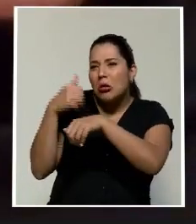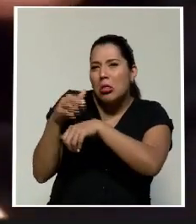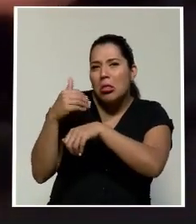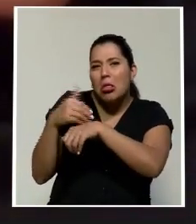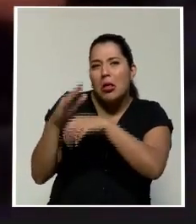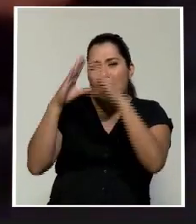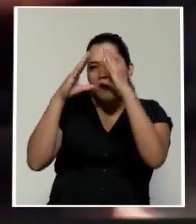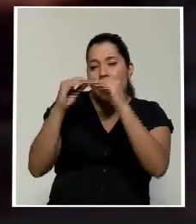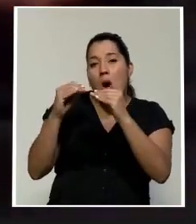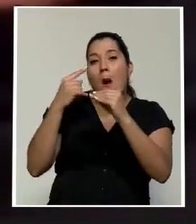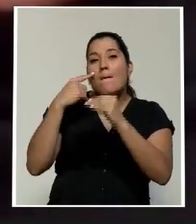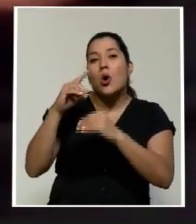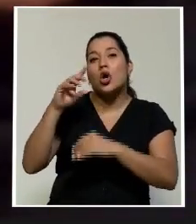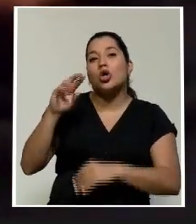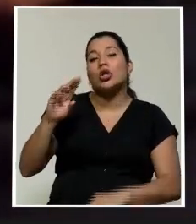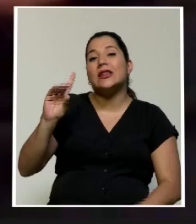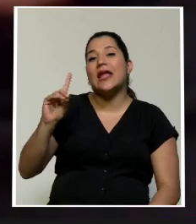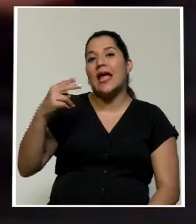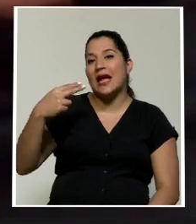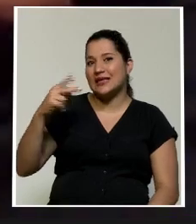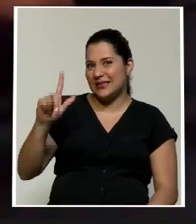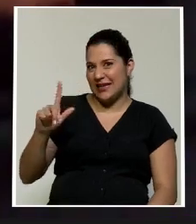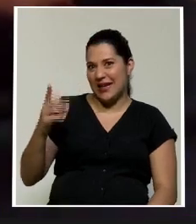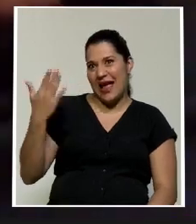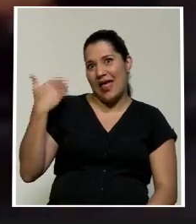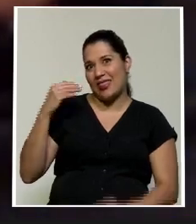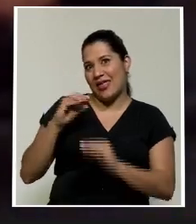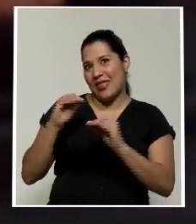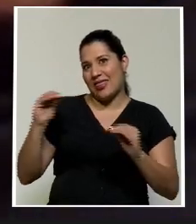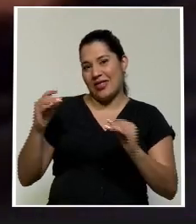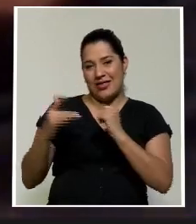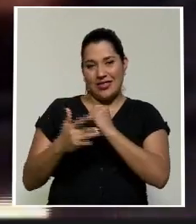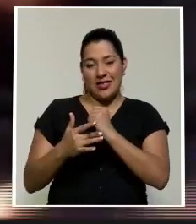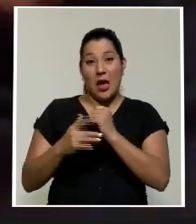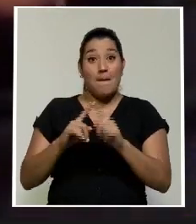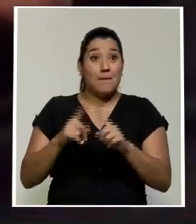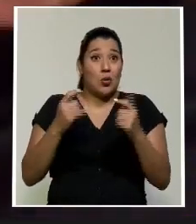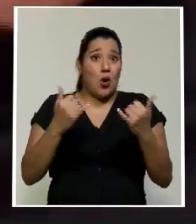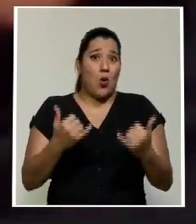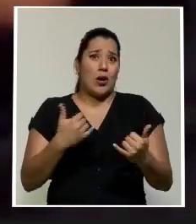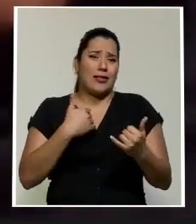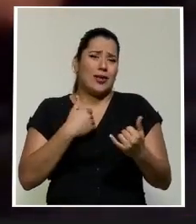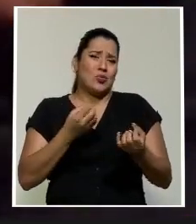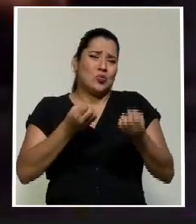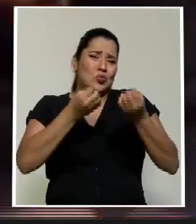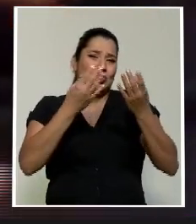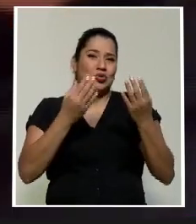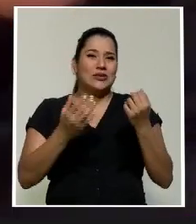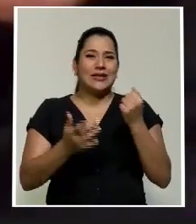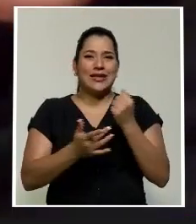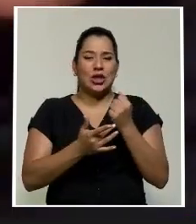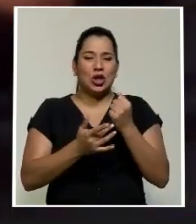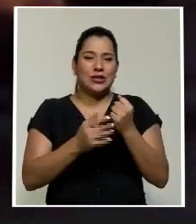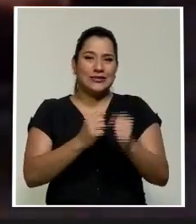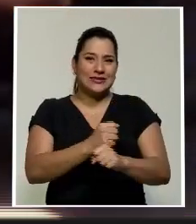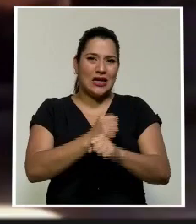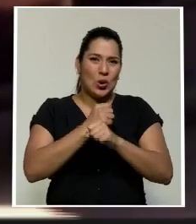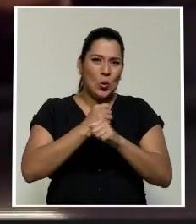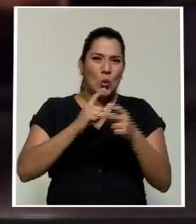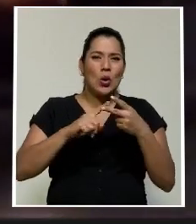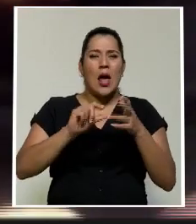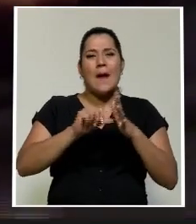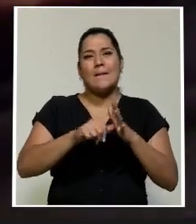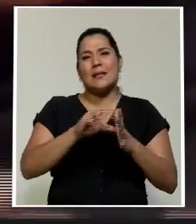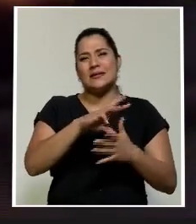por DHL, etc. Hoy tenemos todo tipo de mecanismos seguros, plataformas